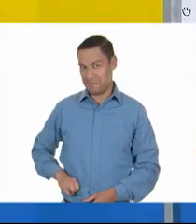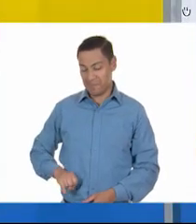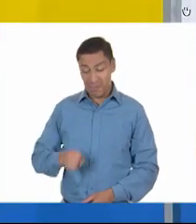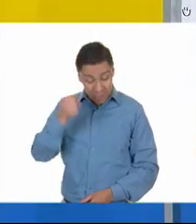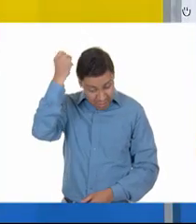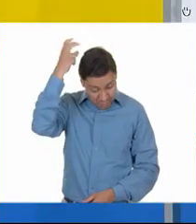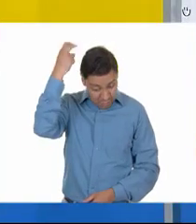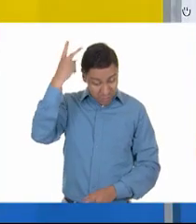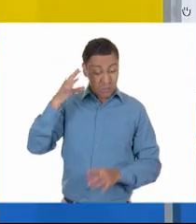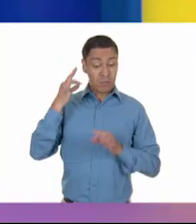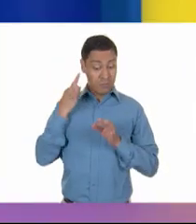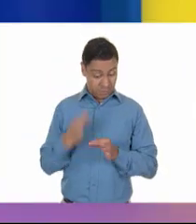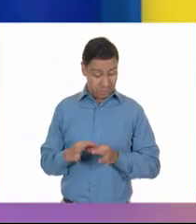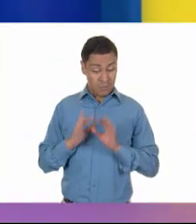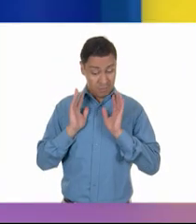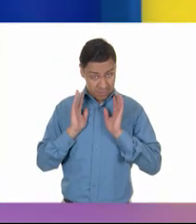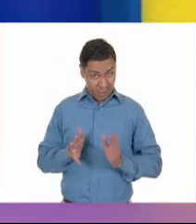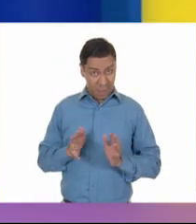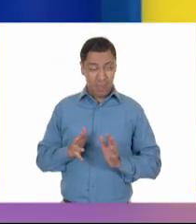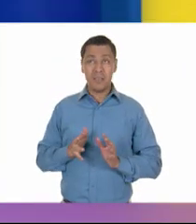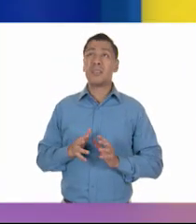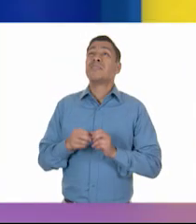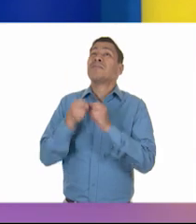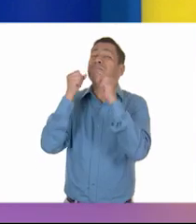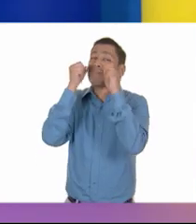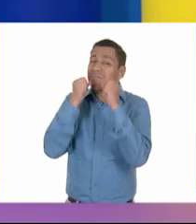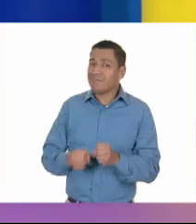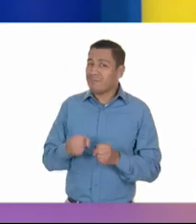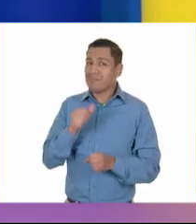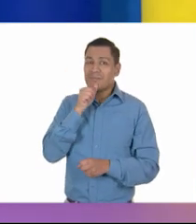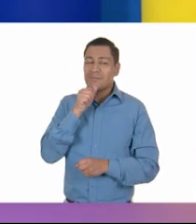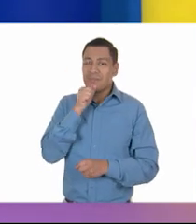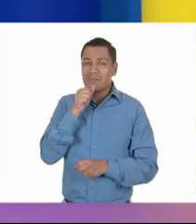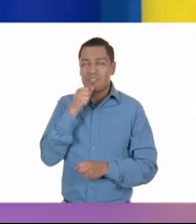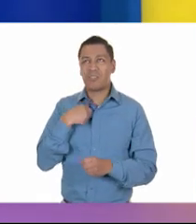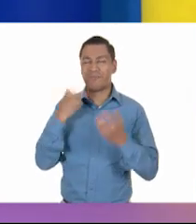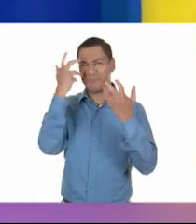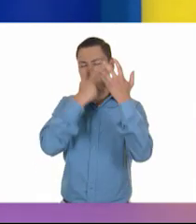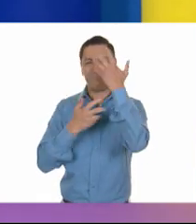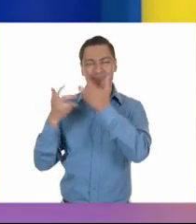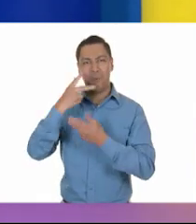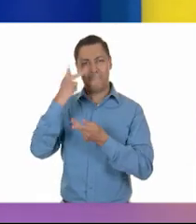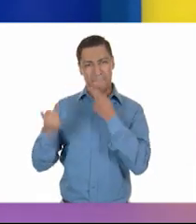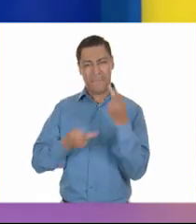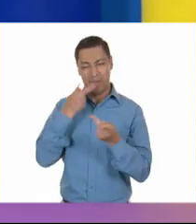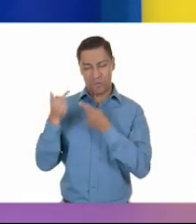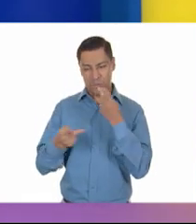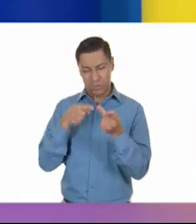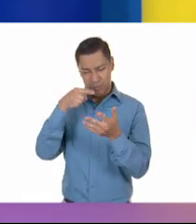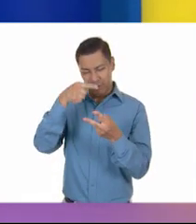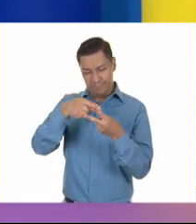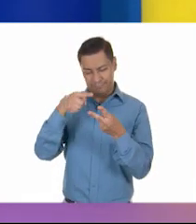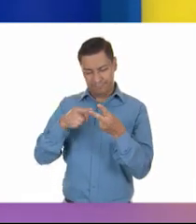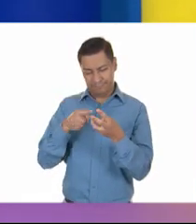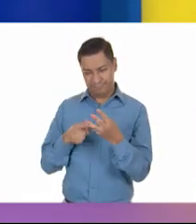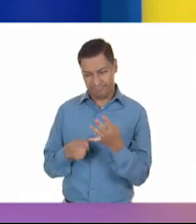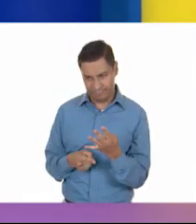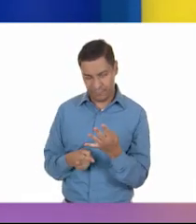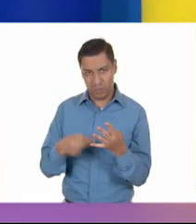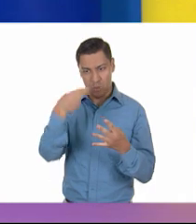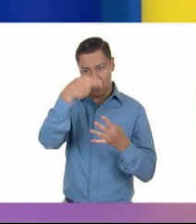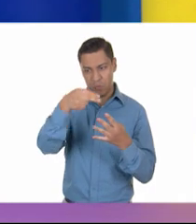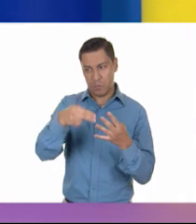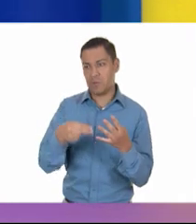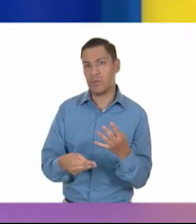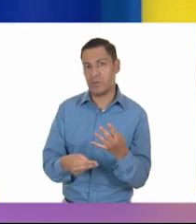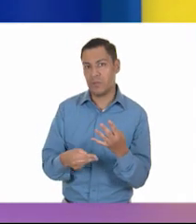¿ya estás listo? Ay, no estoy seguro. Es que me confunde un poco ver las preguntas. Ni los nombres... No ver